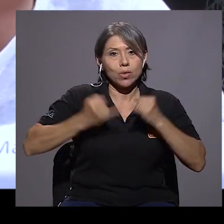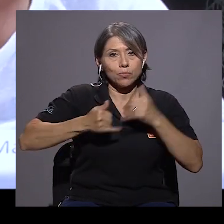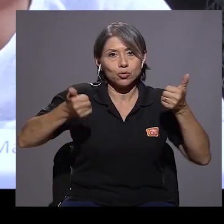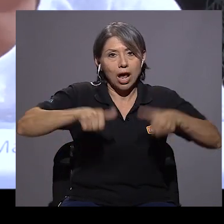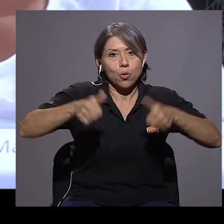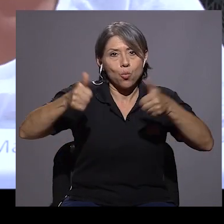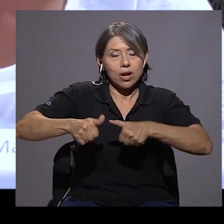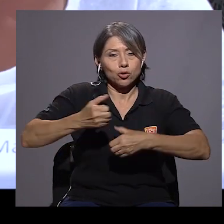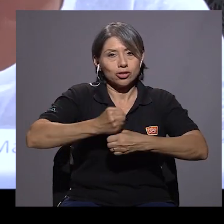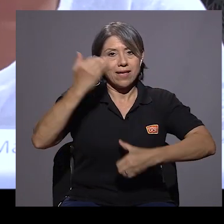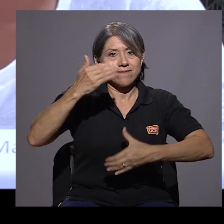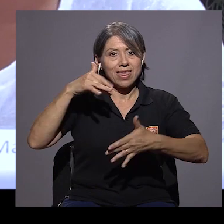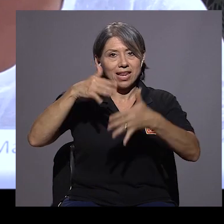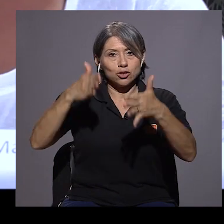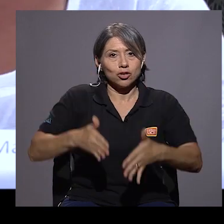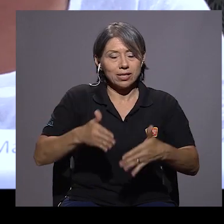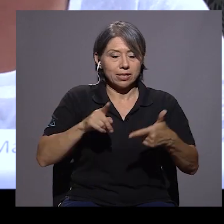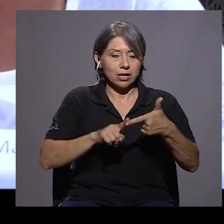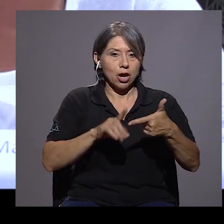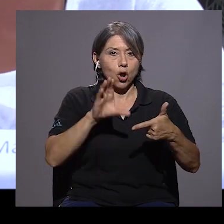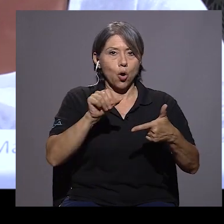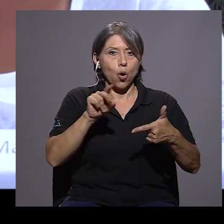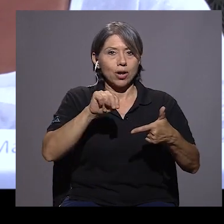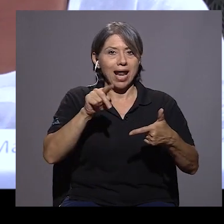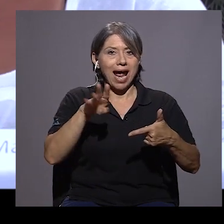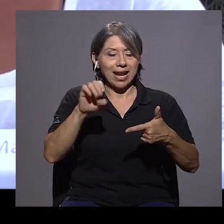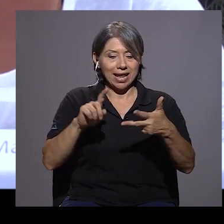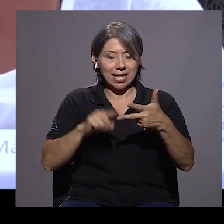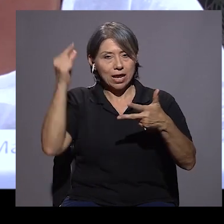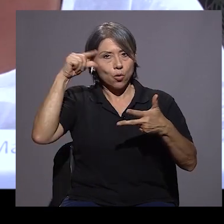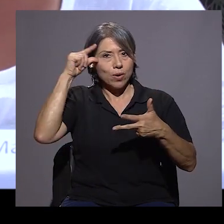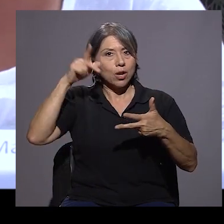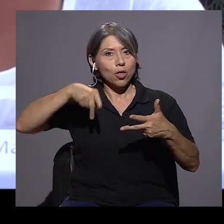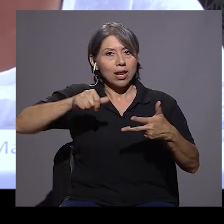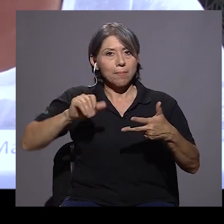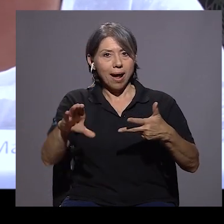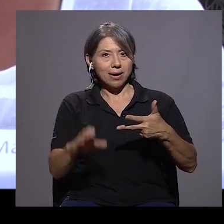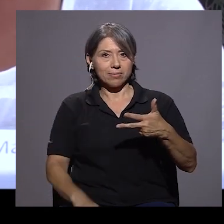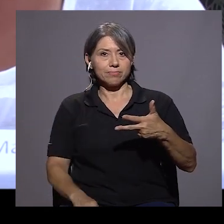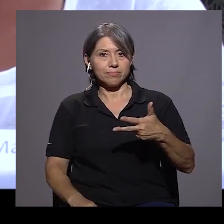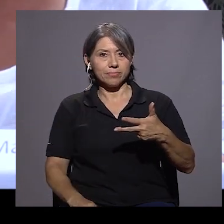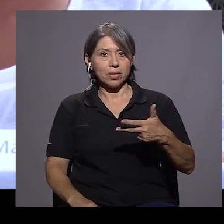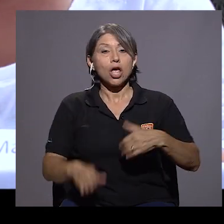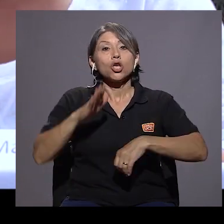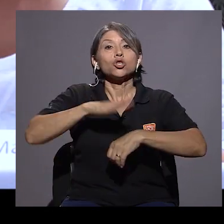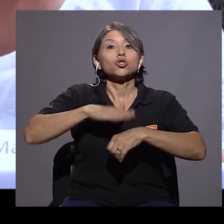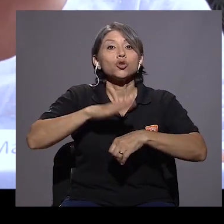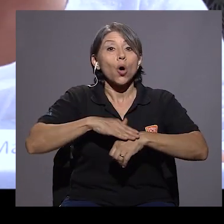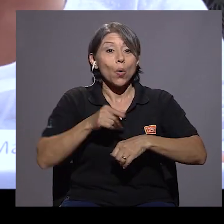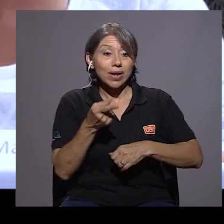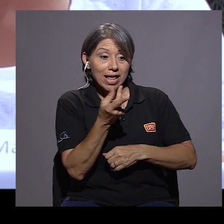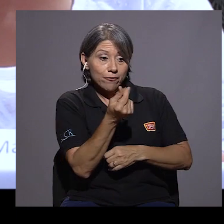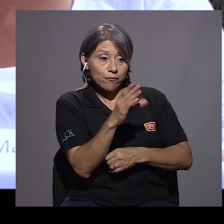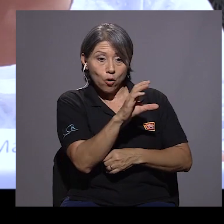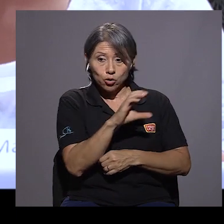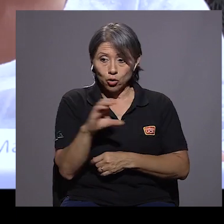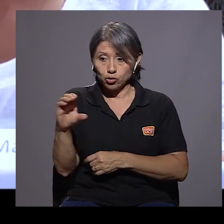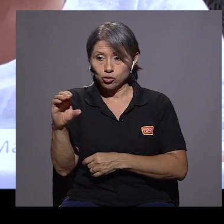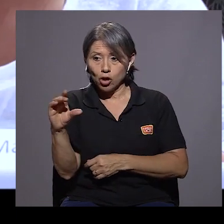últimos acuerdos que realizaron las federaciones de estudiantes, CONARE y el gobierno del PAC. Respecto